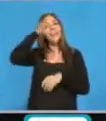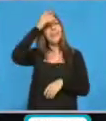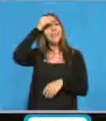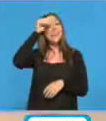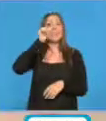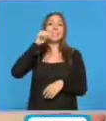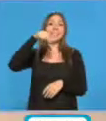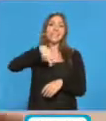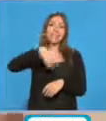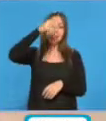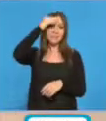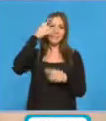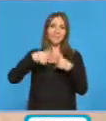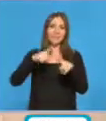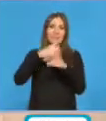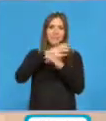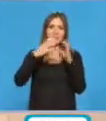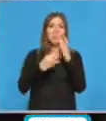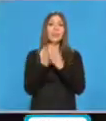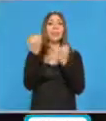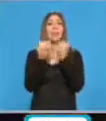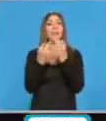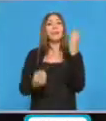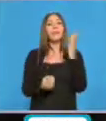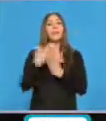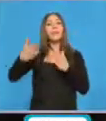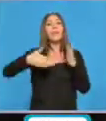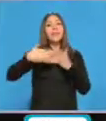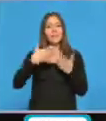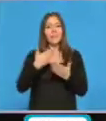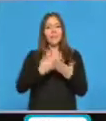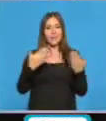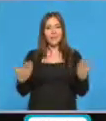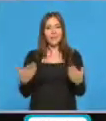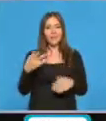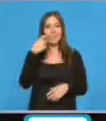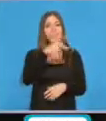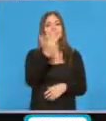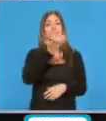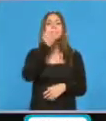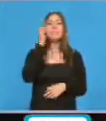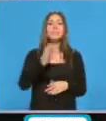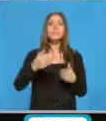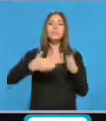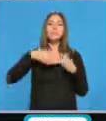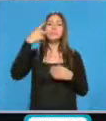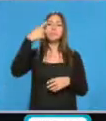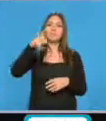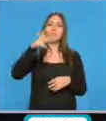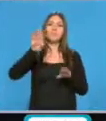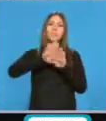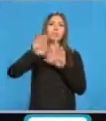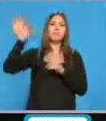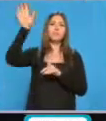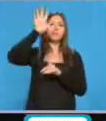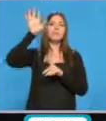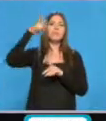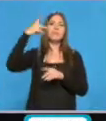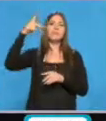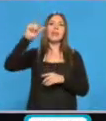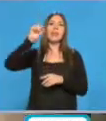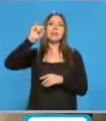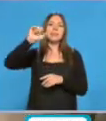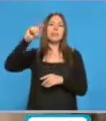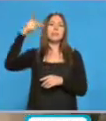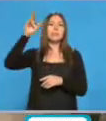todos los días aprendemos algo nuevo, como esta nueva receta que nos traes. Así es, muy clásica de la cocina oriental, pero la vamos a hacer en específico con